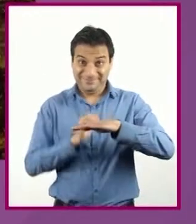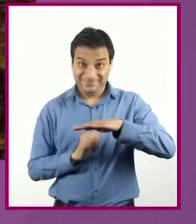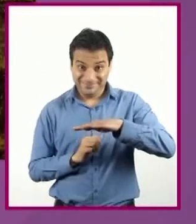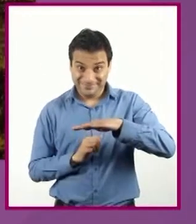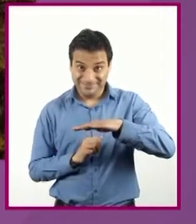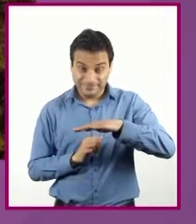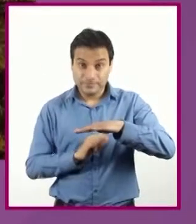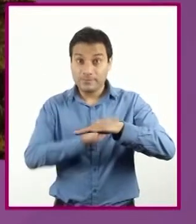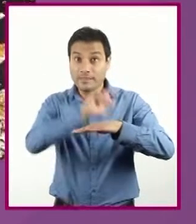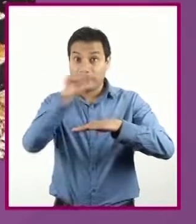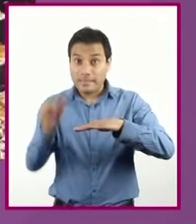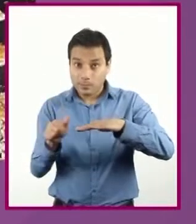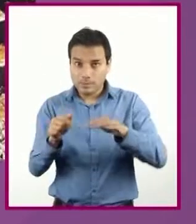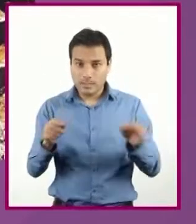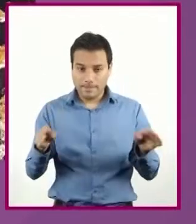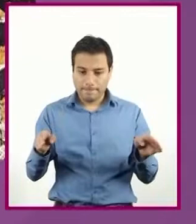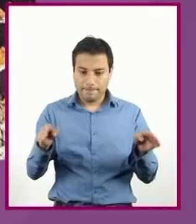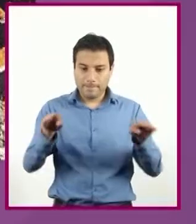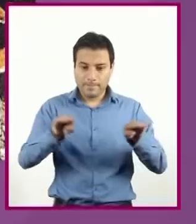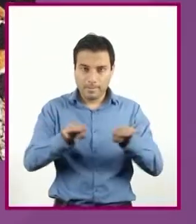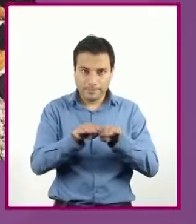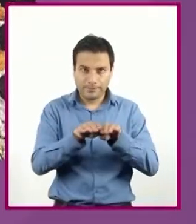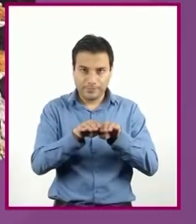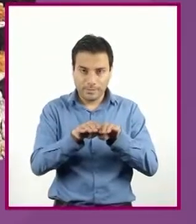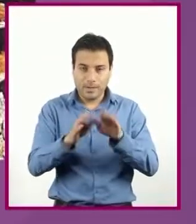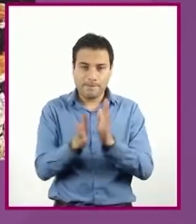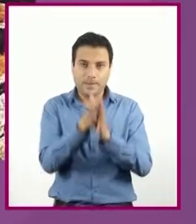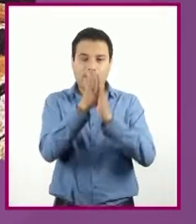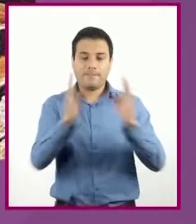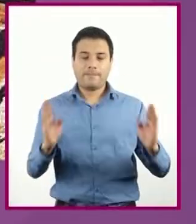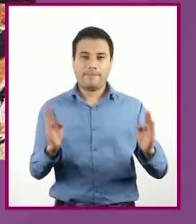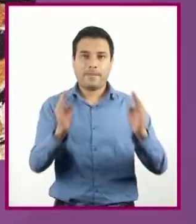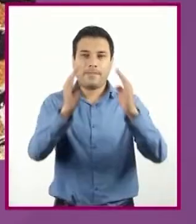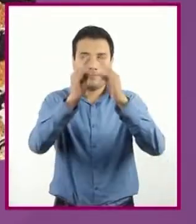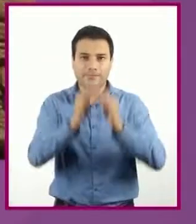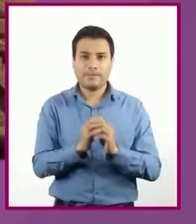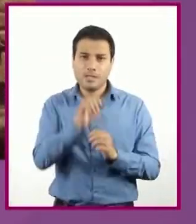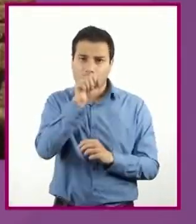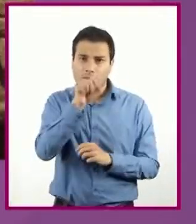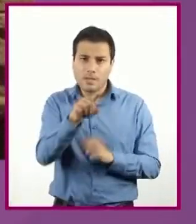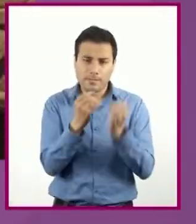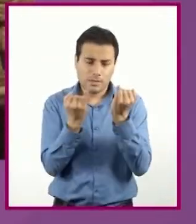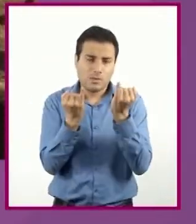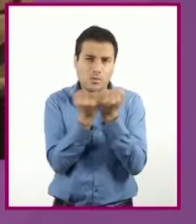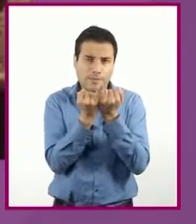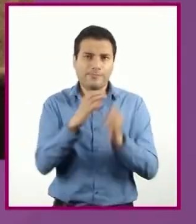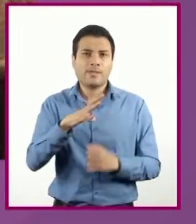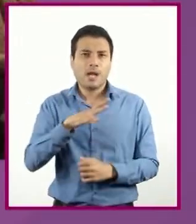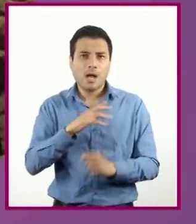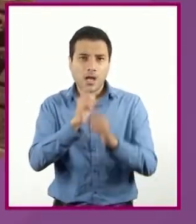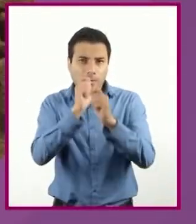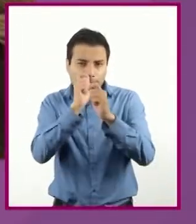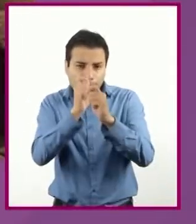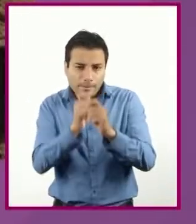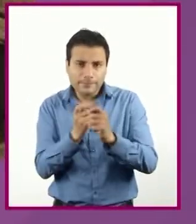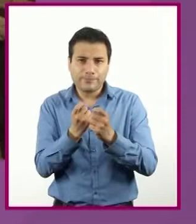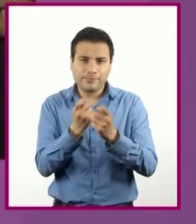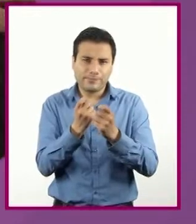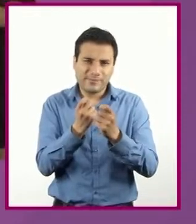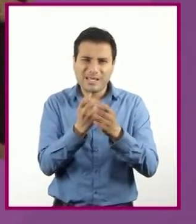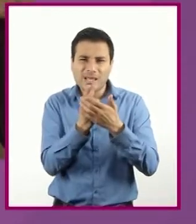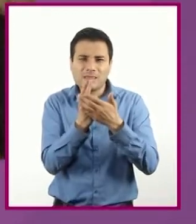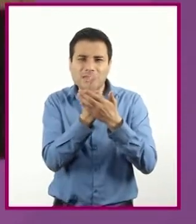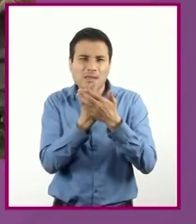muro de piedra inclinado. También construyeron templos piramidales. En algunos, hay representaciones geométricas y